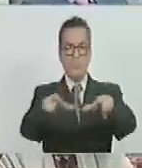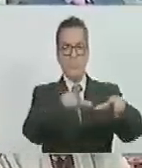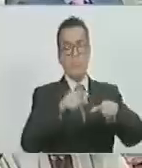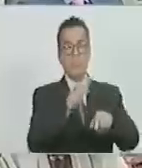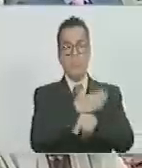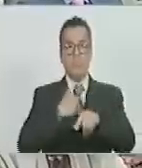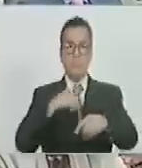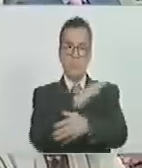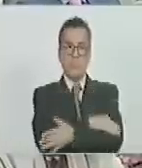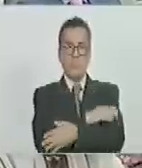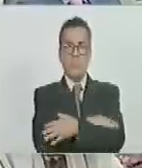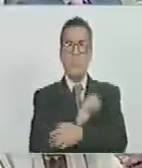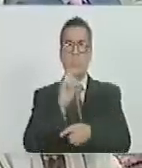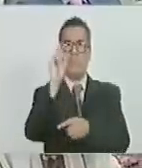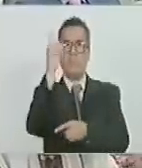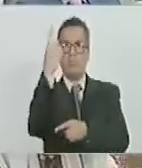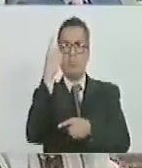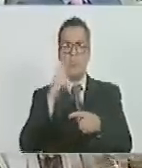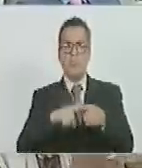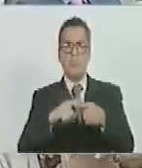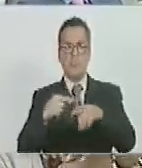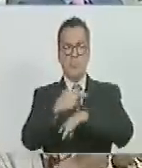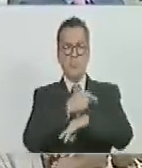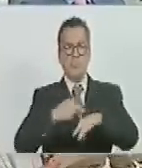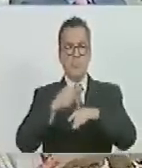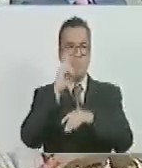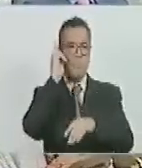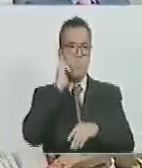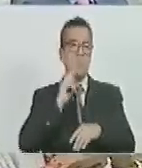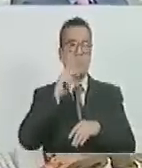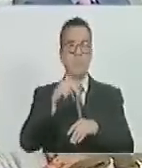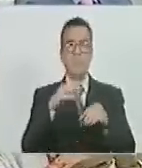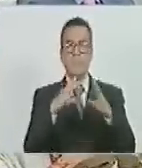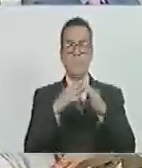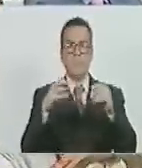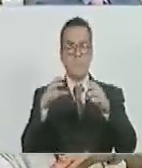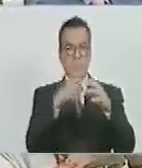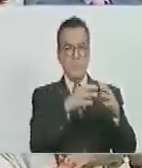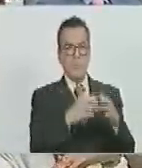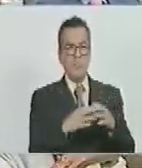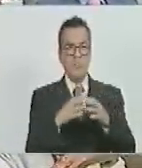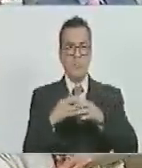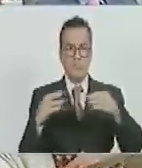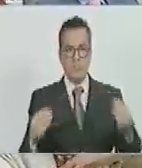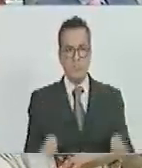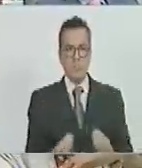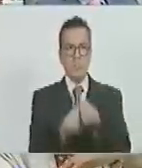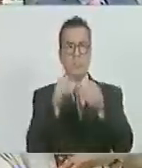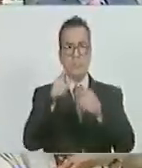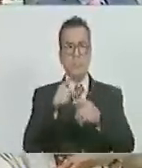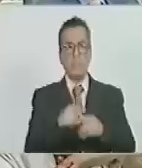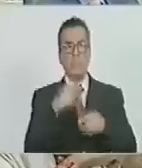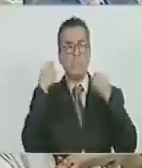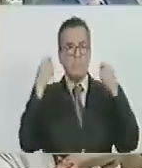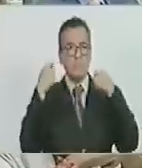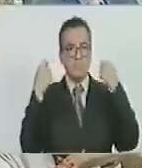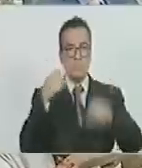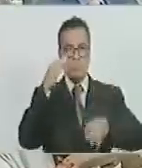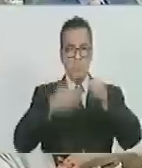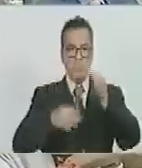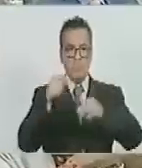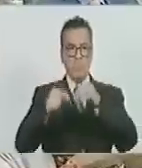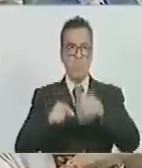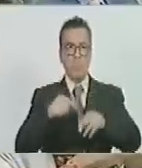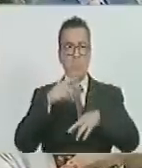queremos felicitar en primera instancia al gobierno bolivariano, a todo el equipo que ha acompañado el reclamo justo de